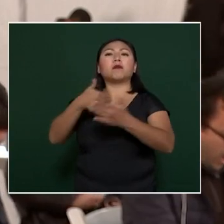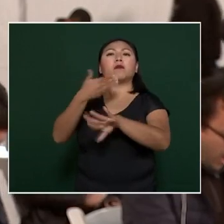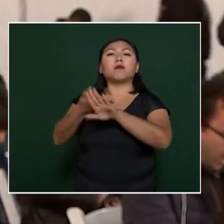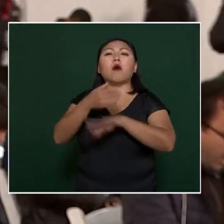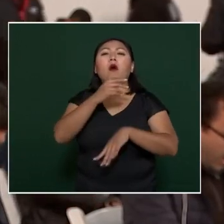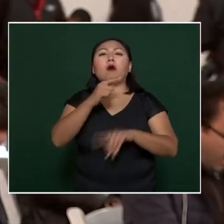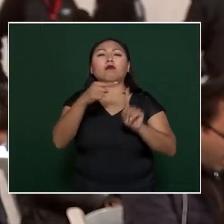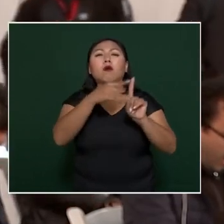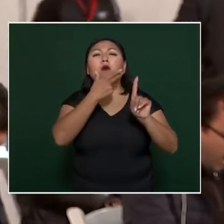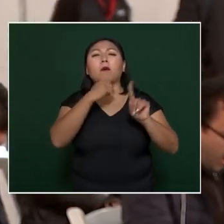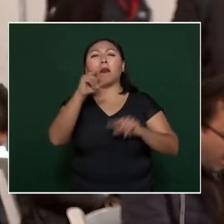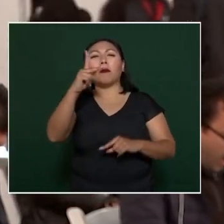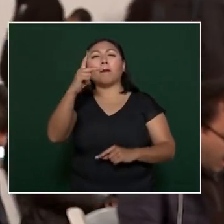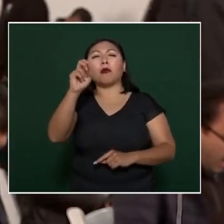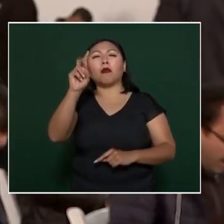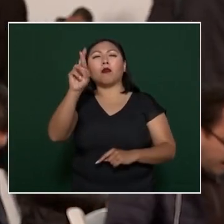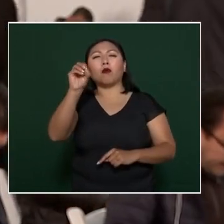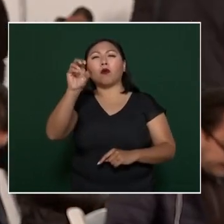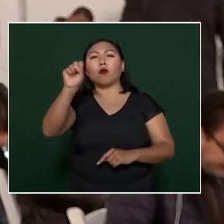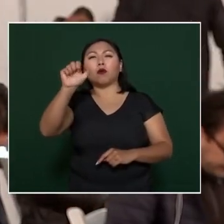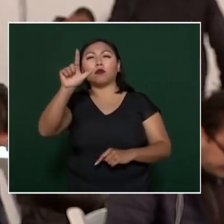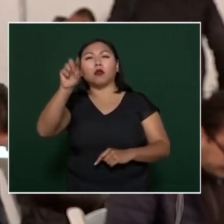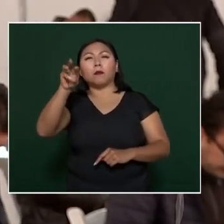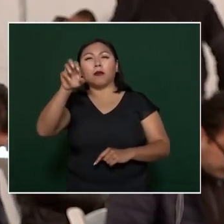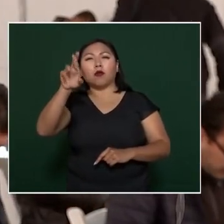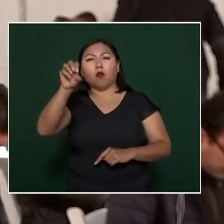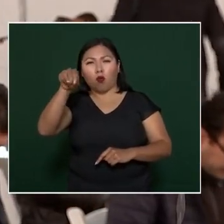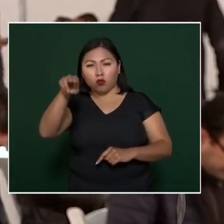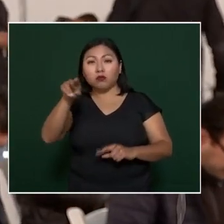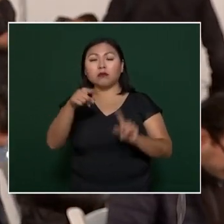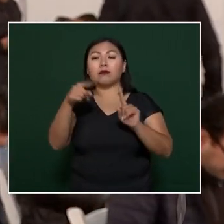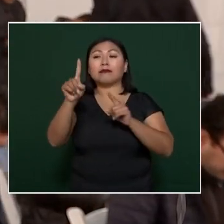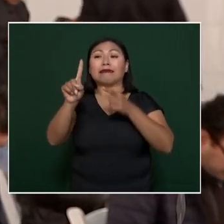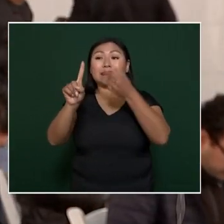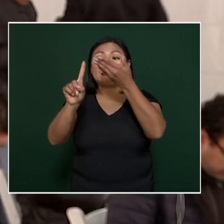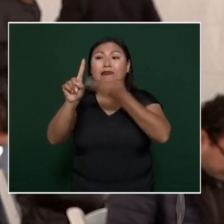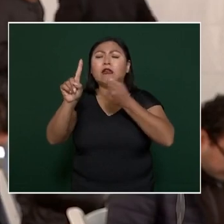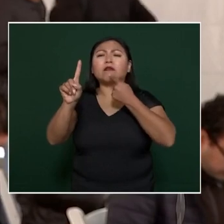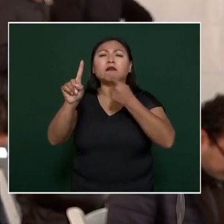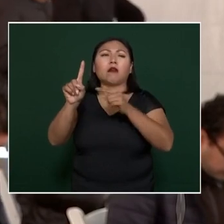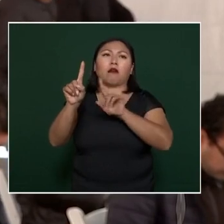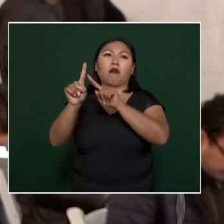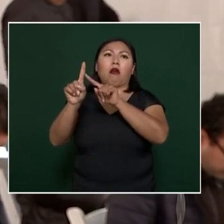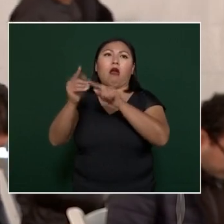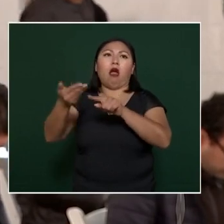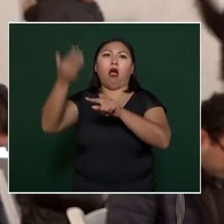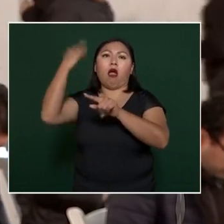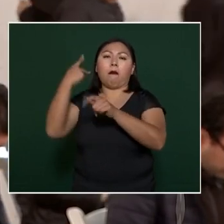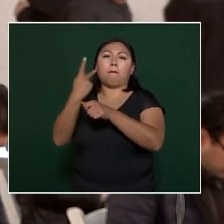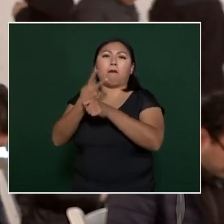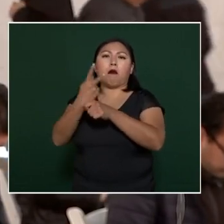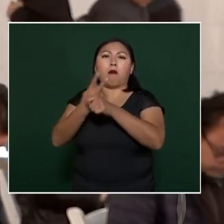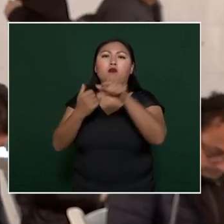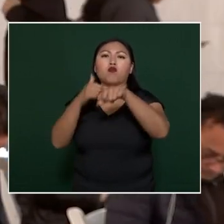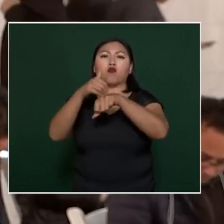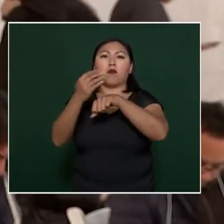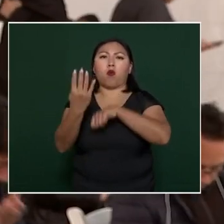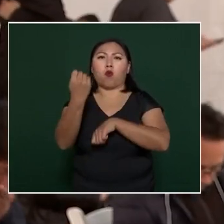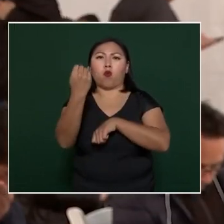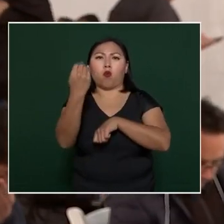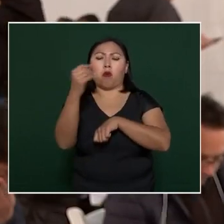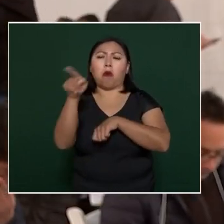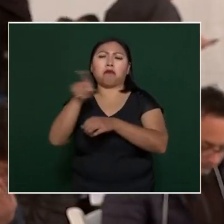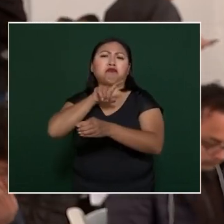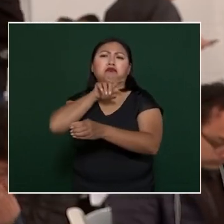salmerón quien destaca que Pedro Lomelí es egresado de la preparatoria número nue tiene toda su carrera en la universidad y también ha sido